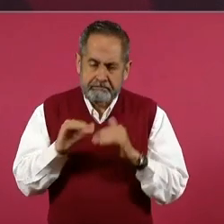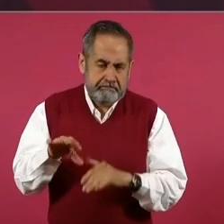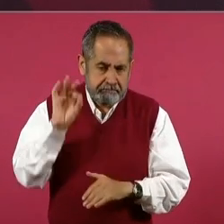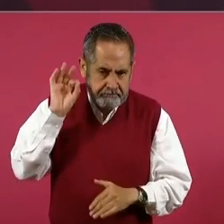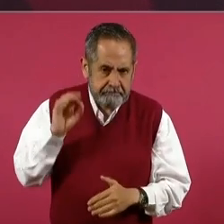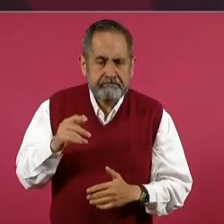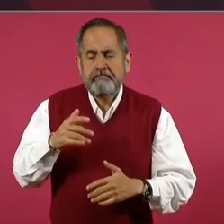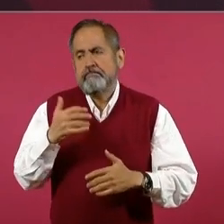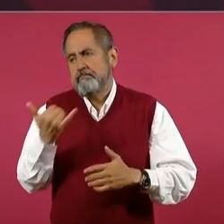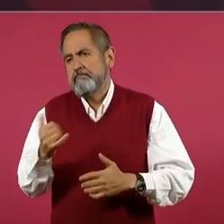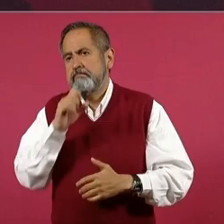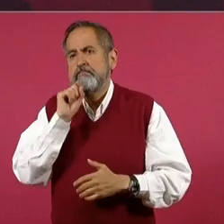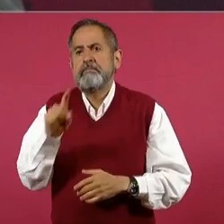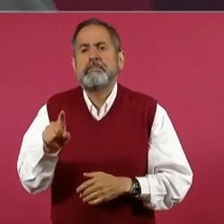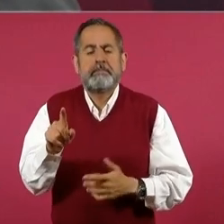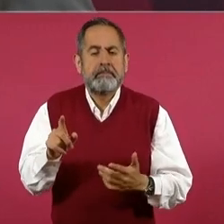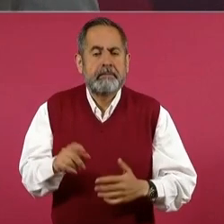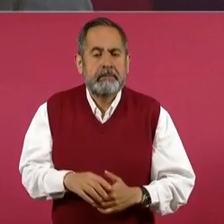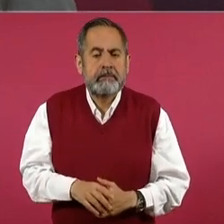de